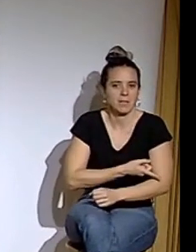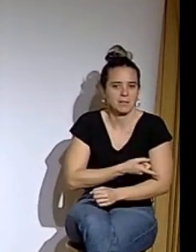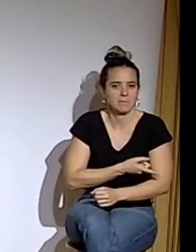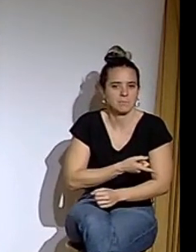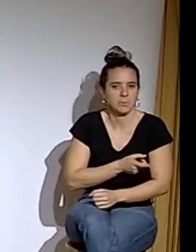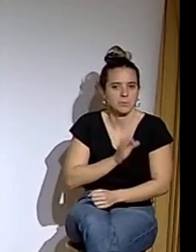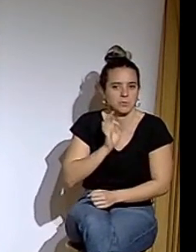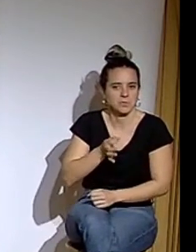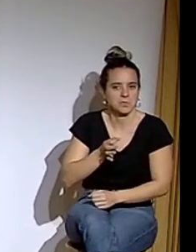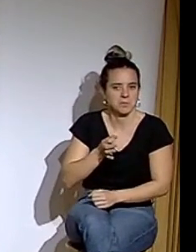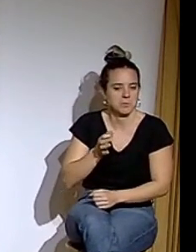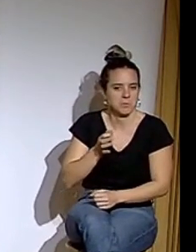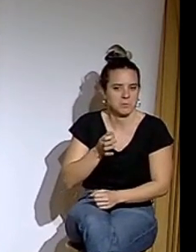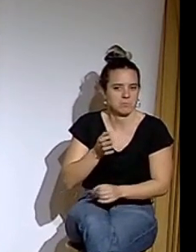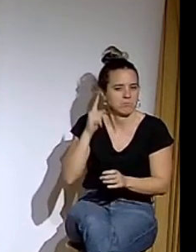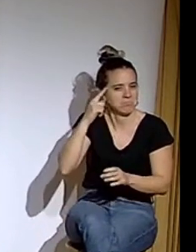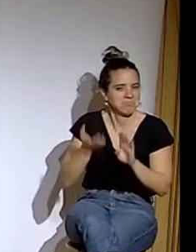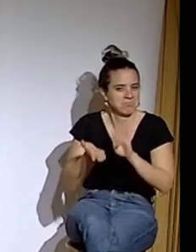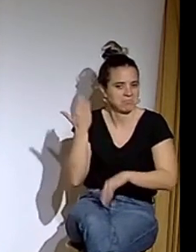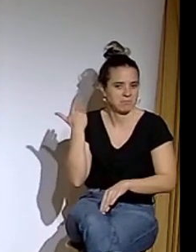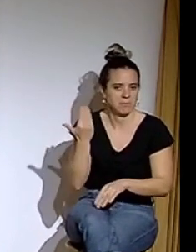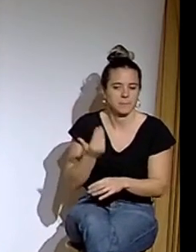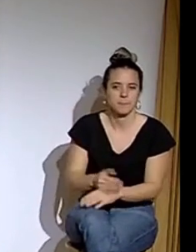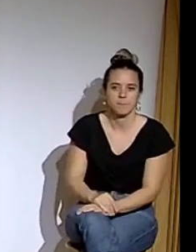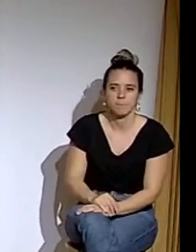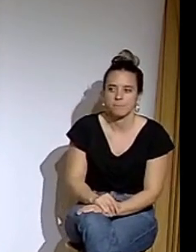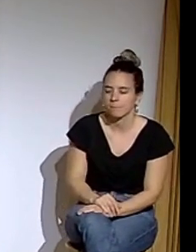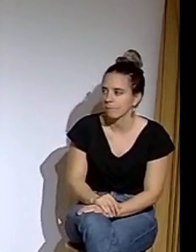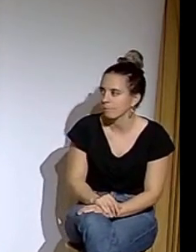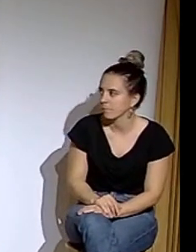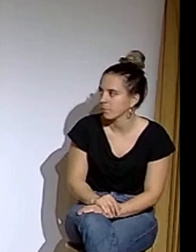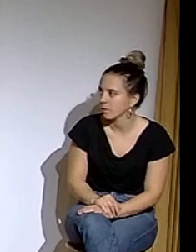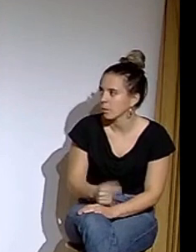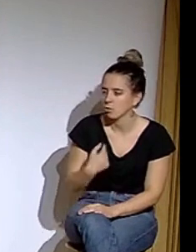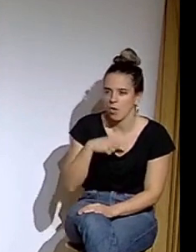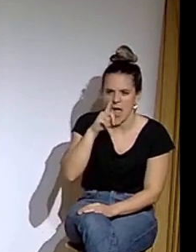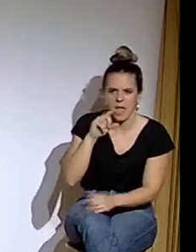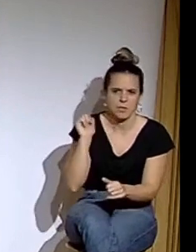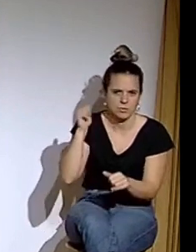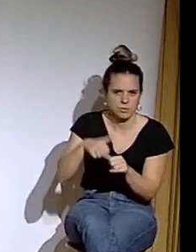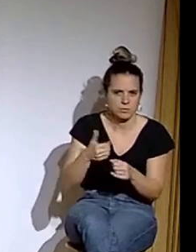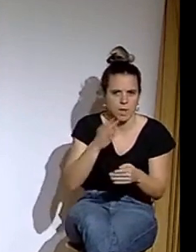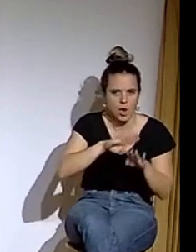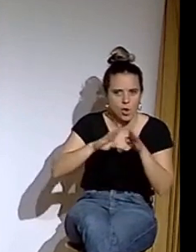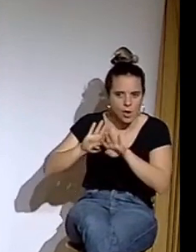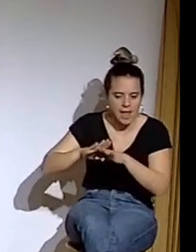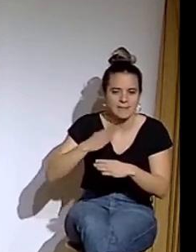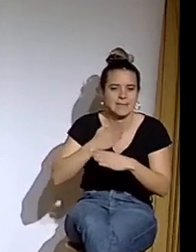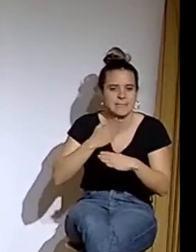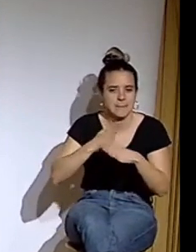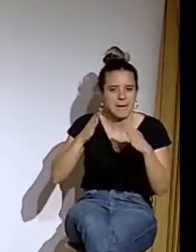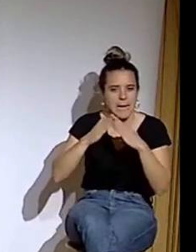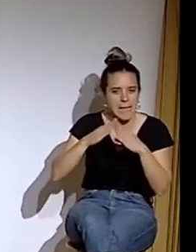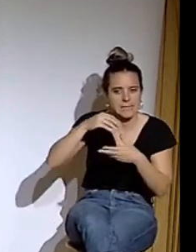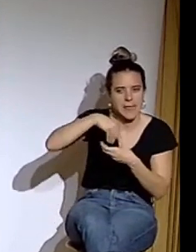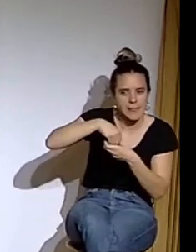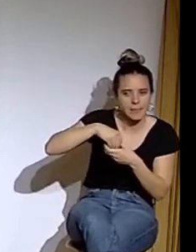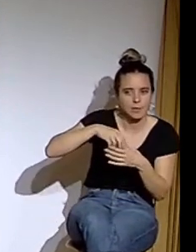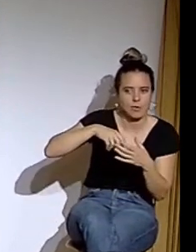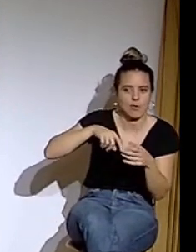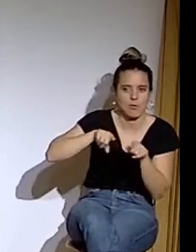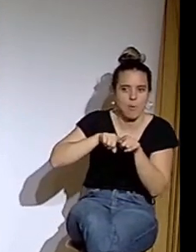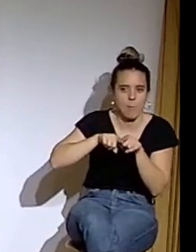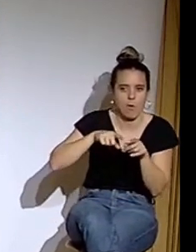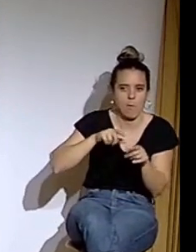yo llevo trabajando mis collages desde hace varios años siempre en casa en el terreno lo personal como un